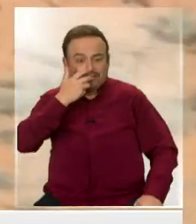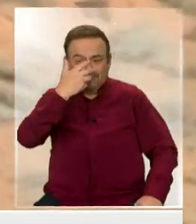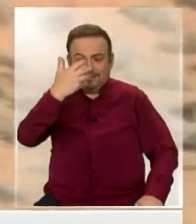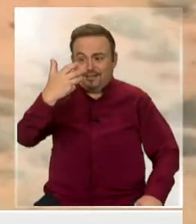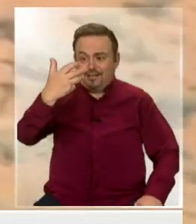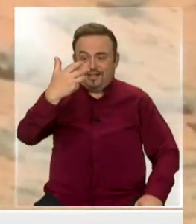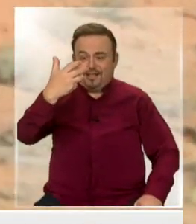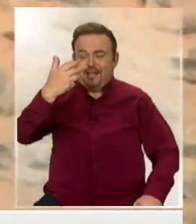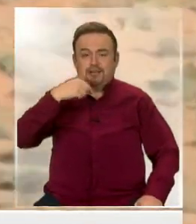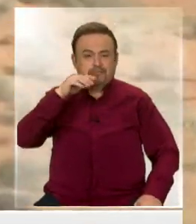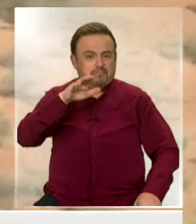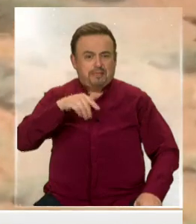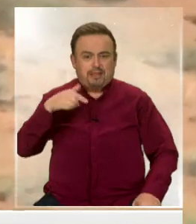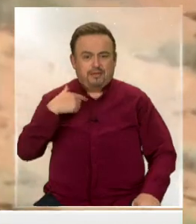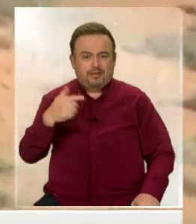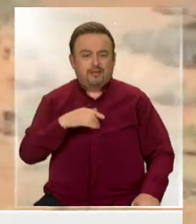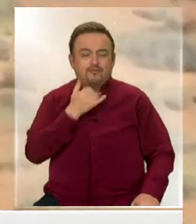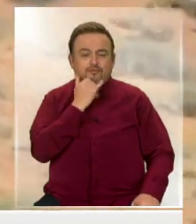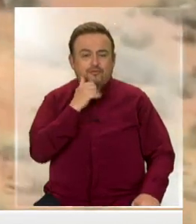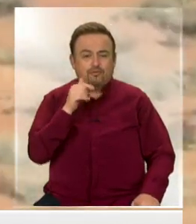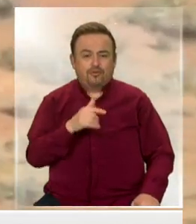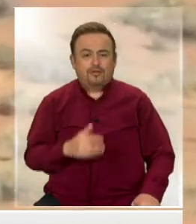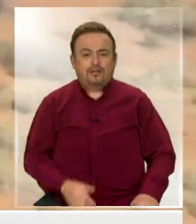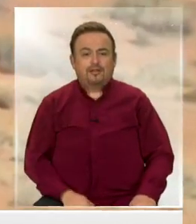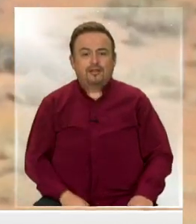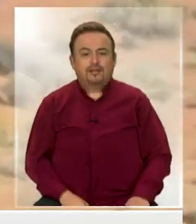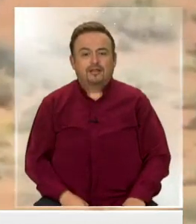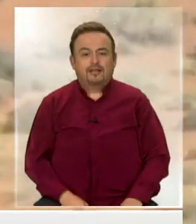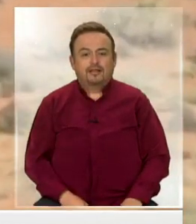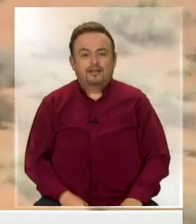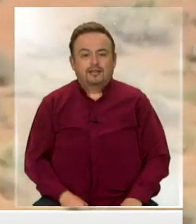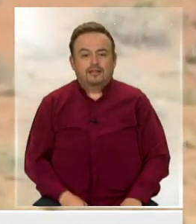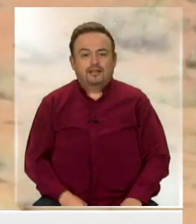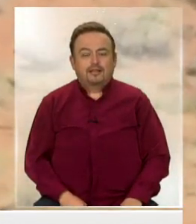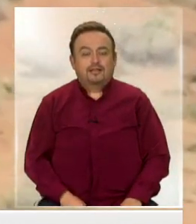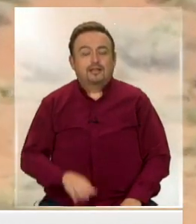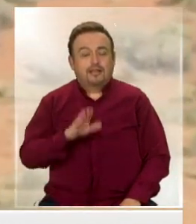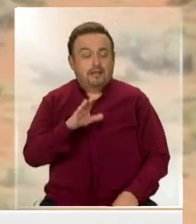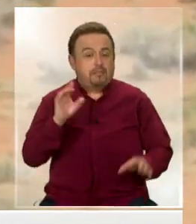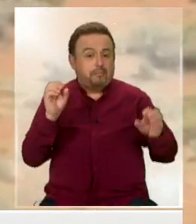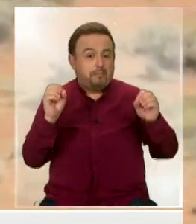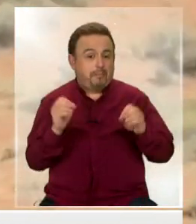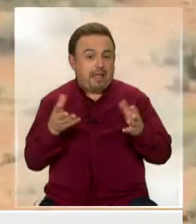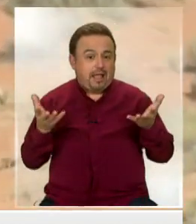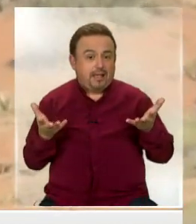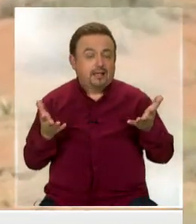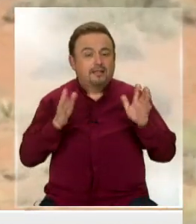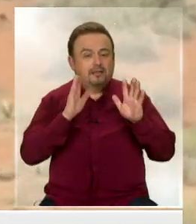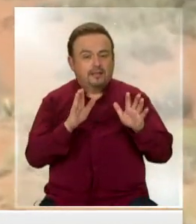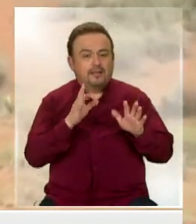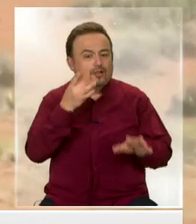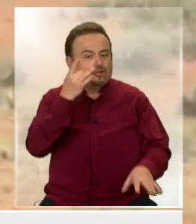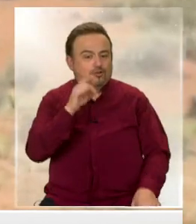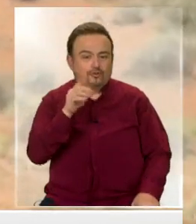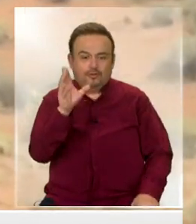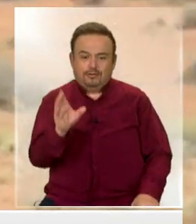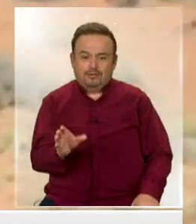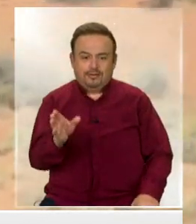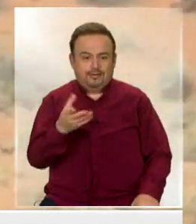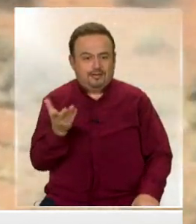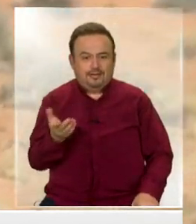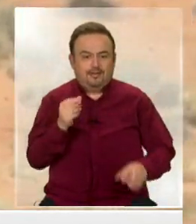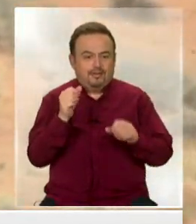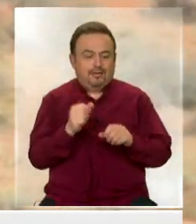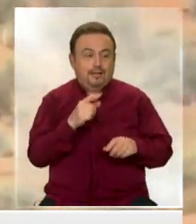lo estaban transmitiendo él mismo en su canal de YouTube en vivo. Y algo mágico que solo lo puede hacer un ilusionista, ¿no? Sí,